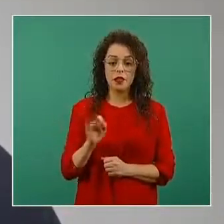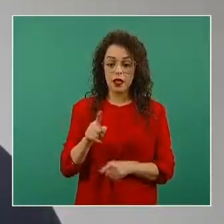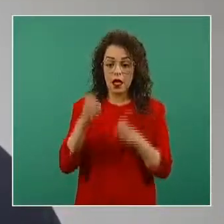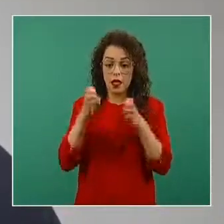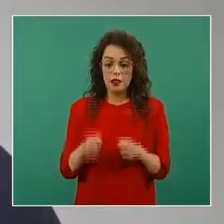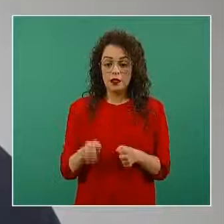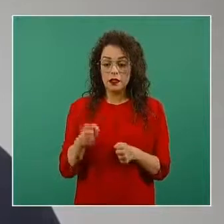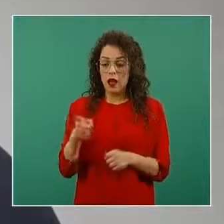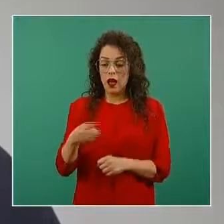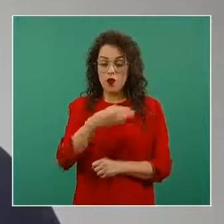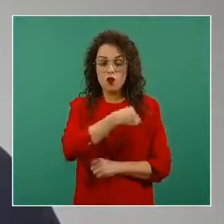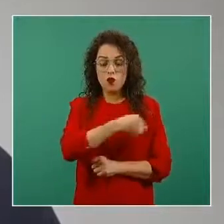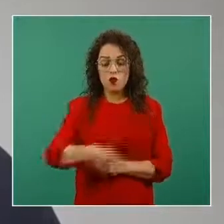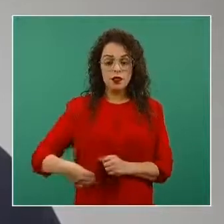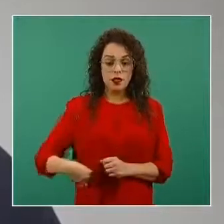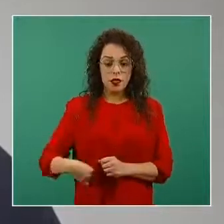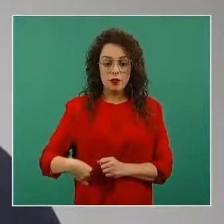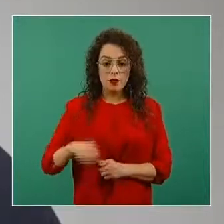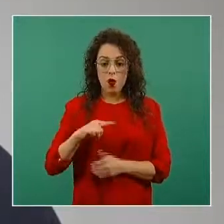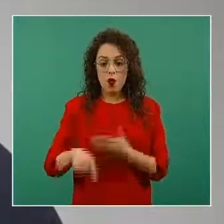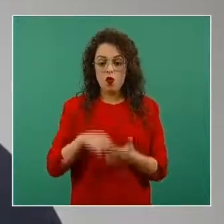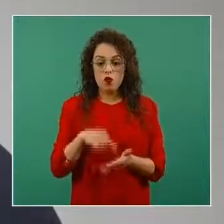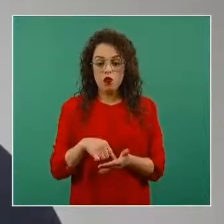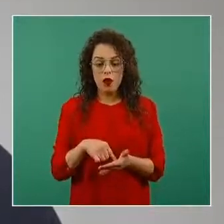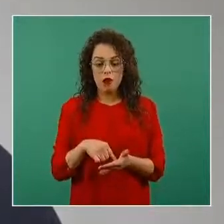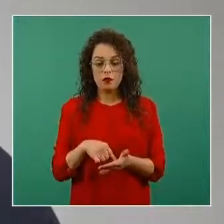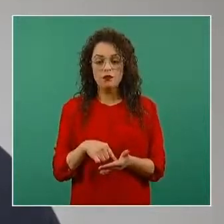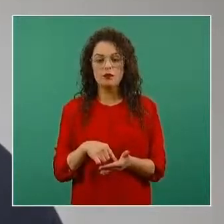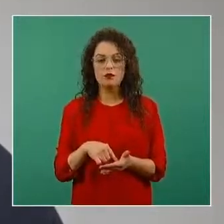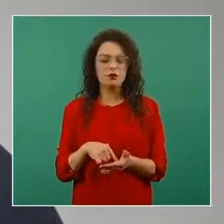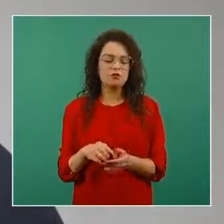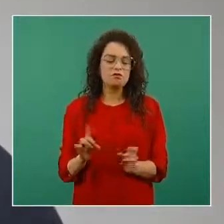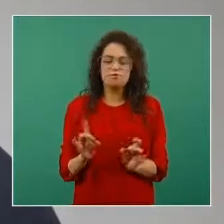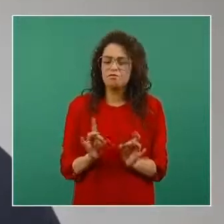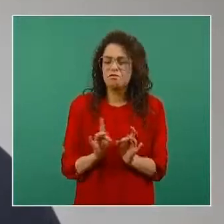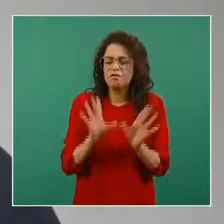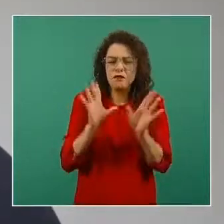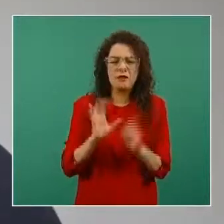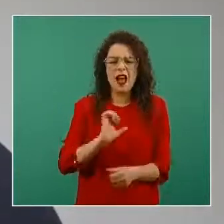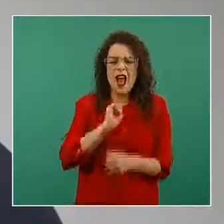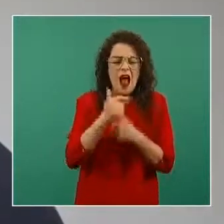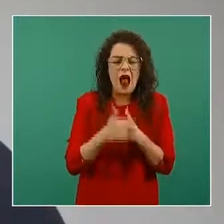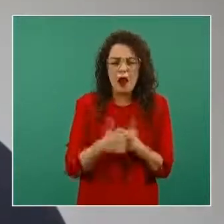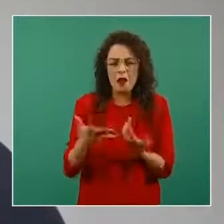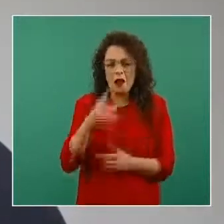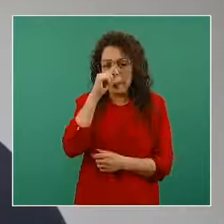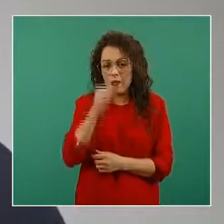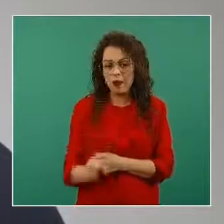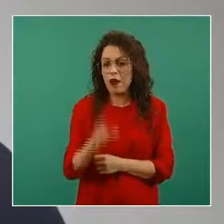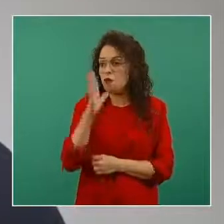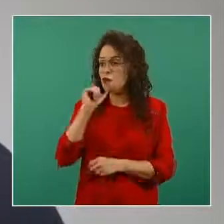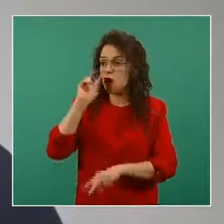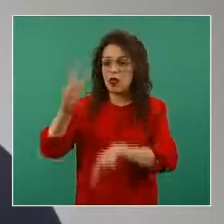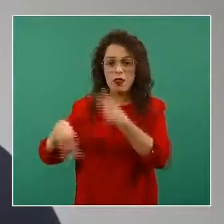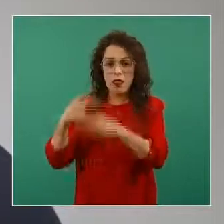municipios que ya fue seleccionado para la aplicación de la vacuna, por alguna razón no pudo acudir o no pudieron ir a realizar la vacuna a